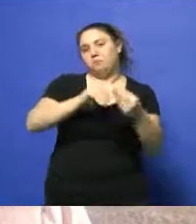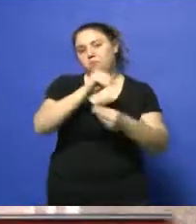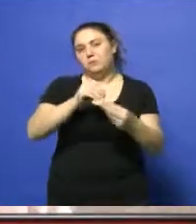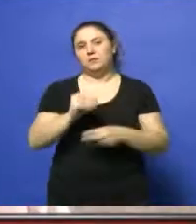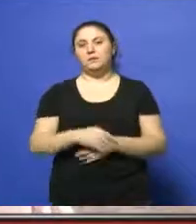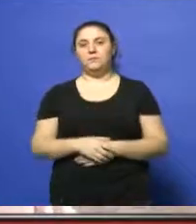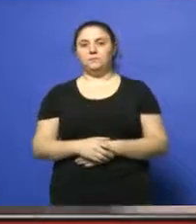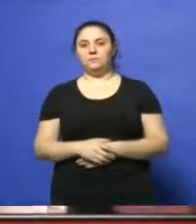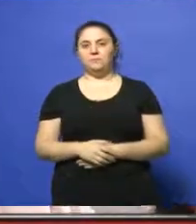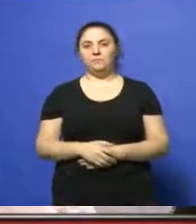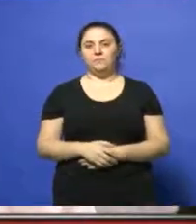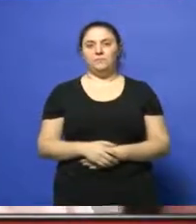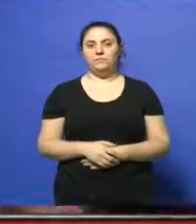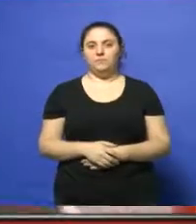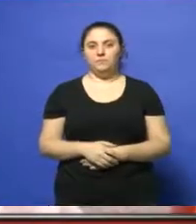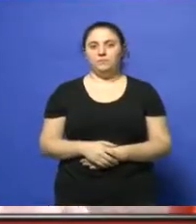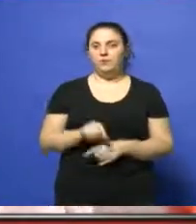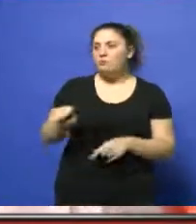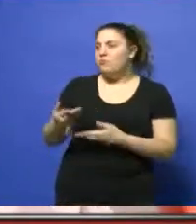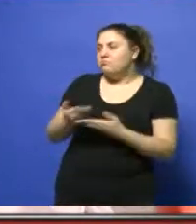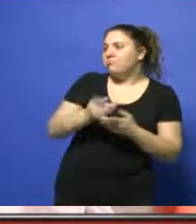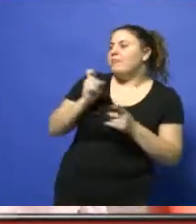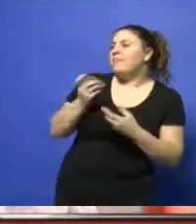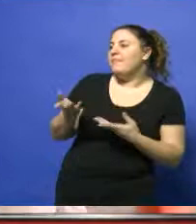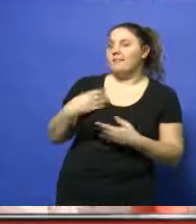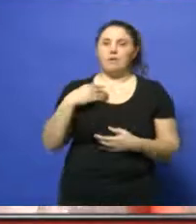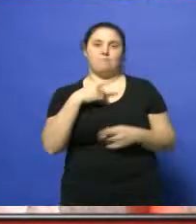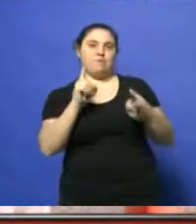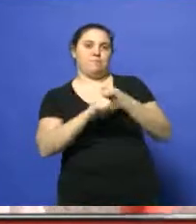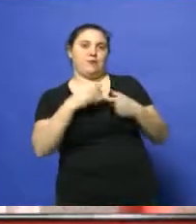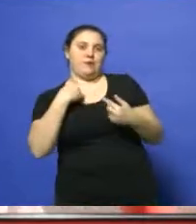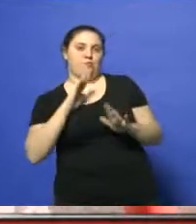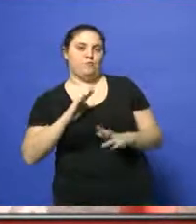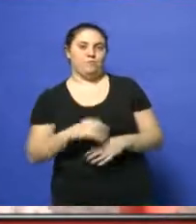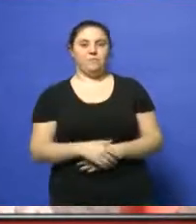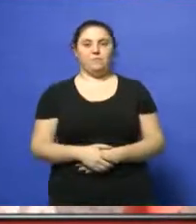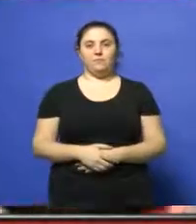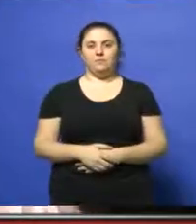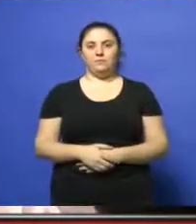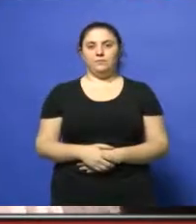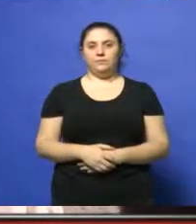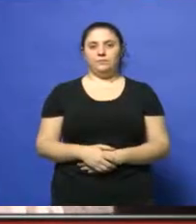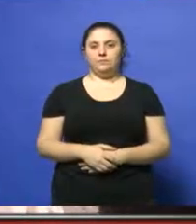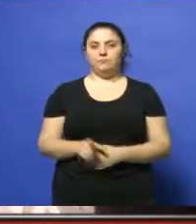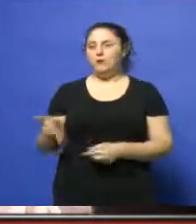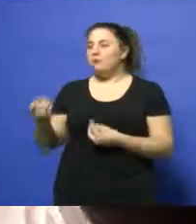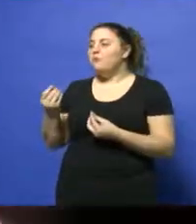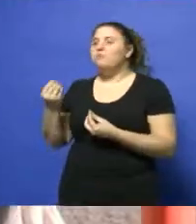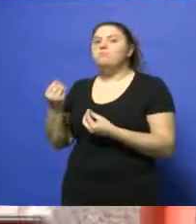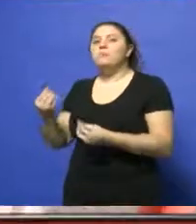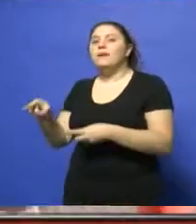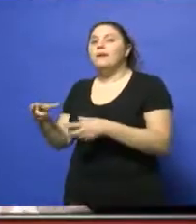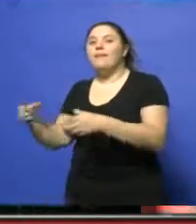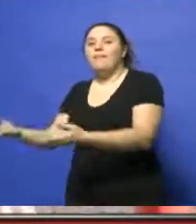Sí, sí. ¿Has hecho un regalito ahí para quién? Sí, para mi marido. Sí, sí. Ah, sí. Danos una pista, ¿qué le